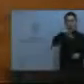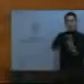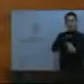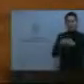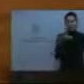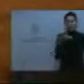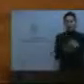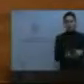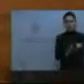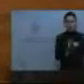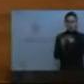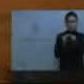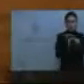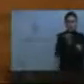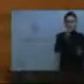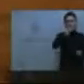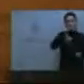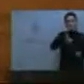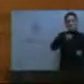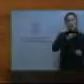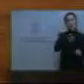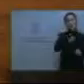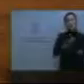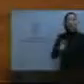Cámara, menos los de su grupo,